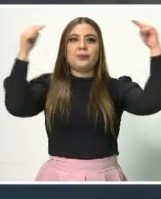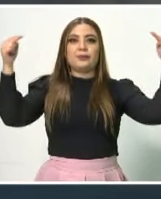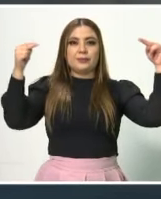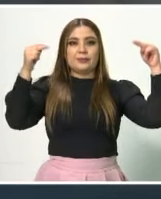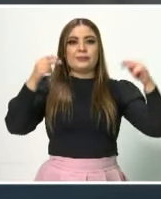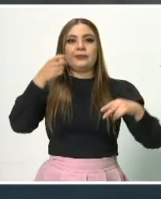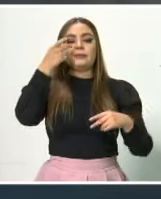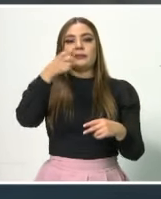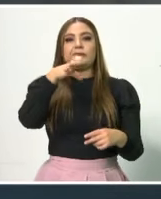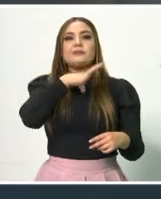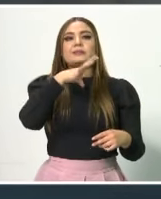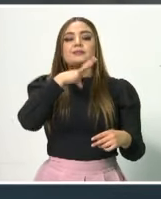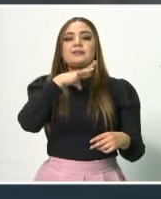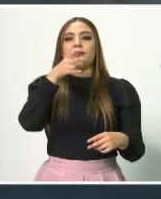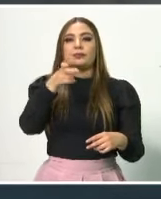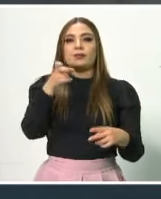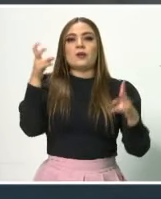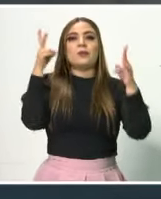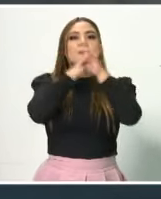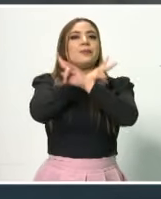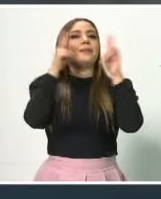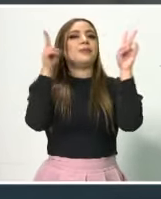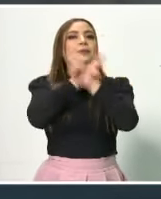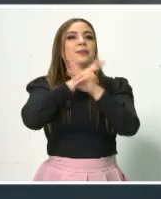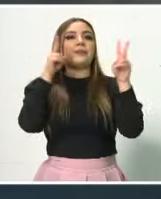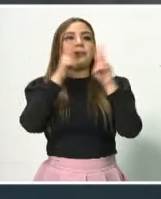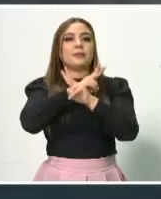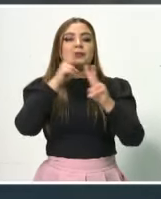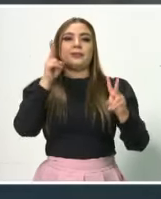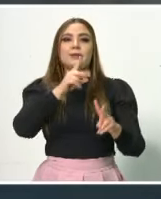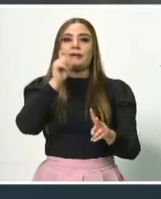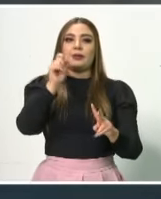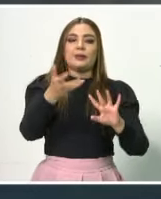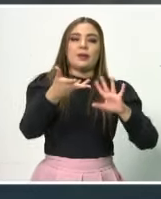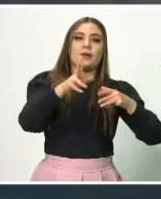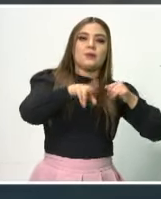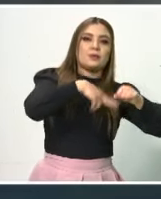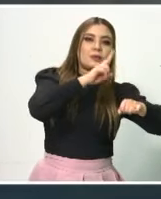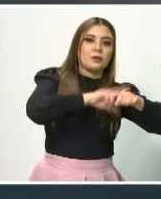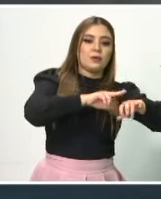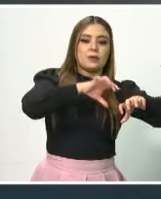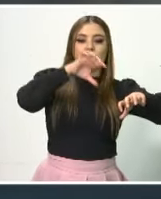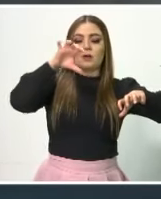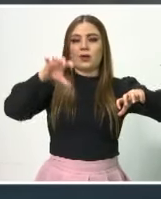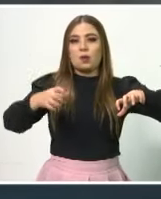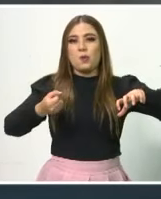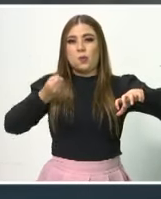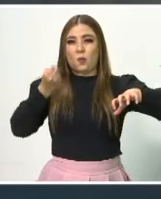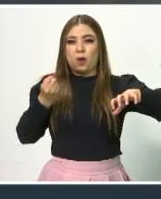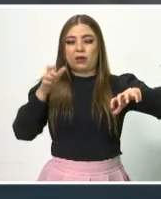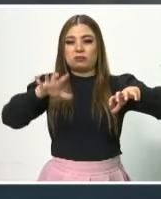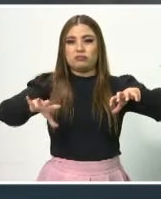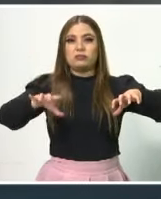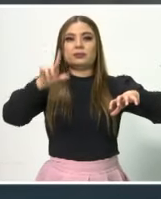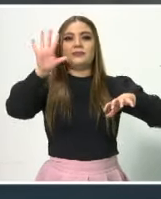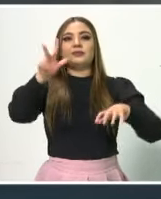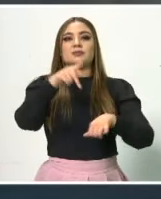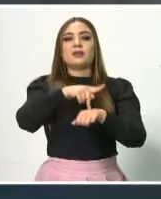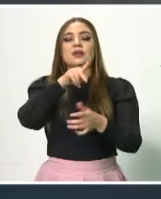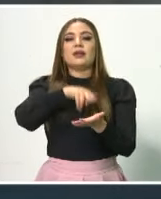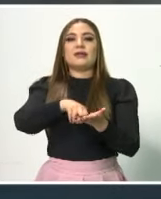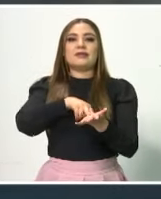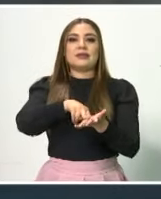y vamos a tener la presencia de viento, el cual se va a mantener de moderado a intenso. En Piedras Negras y Sabinas,